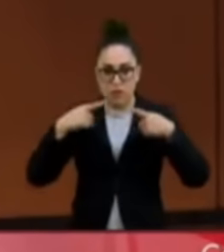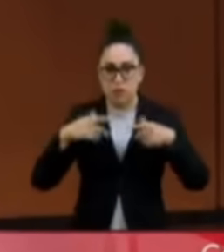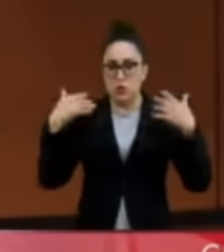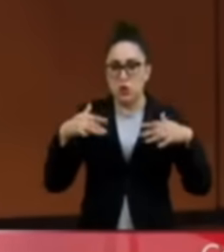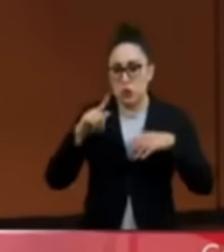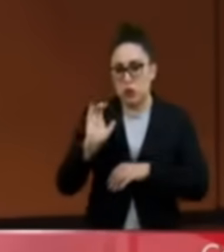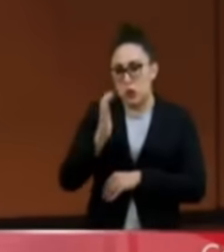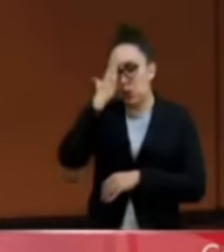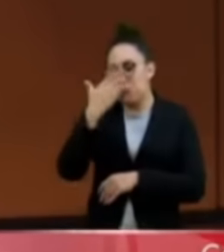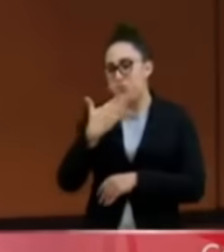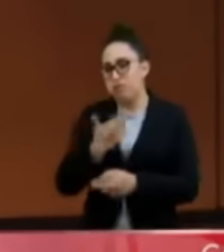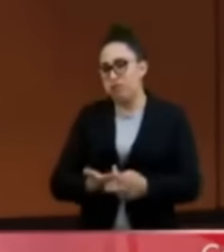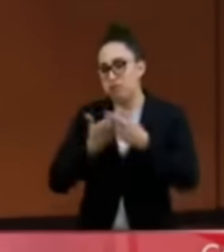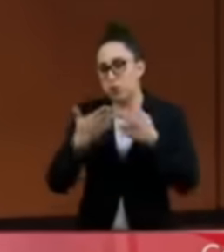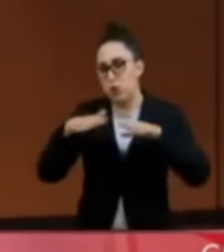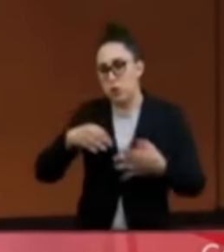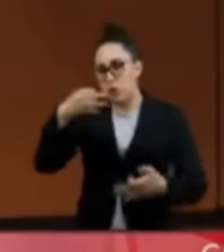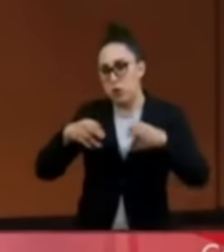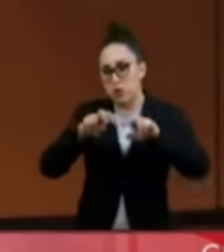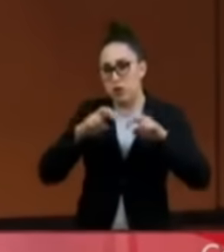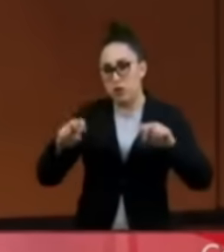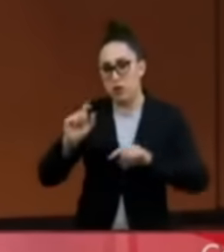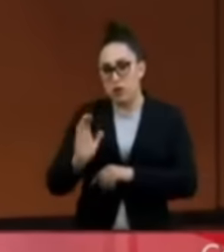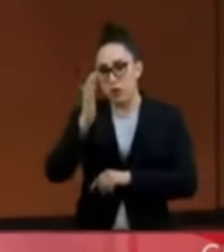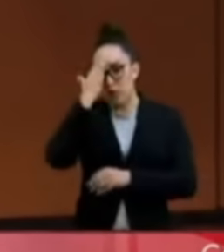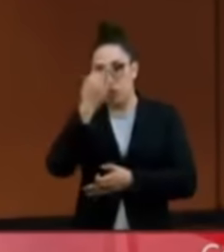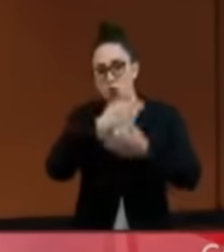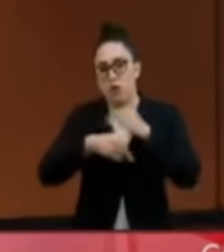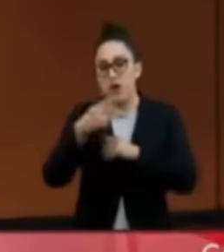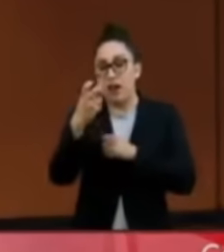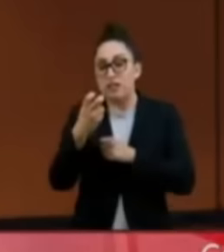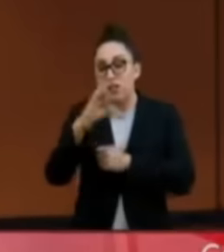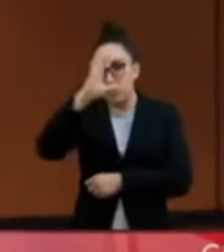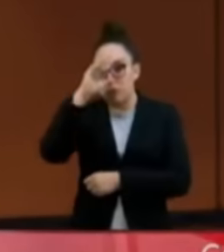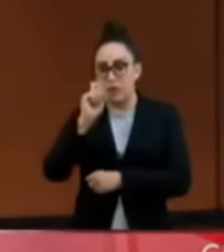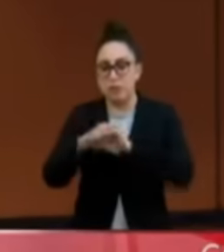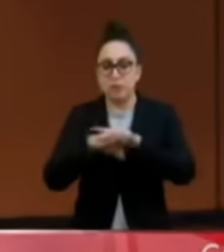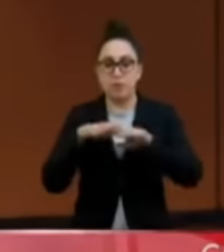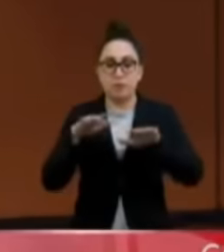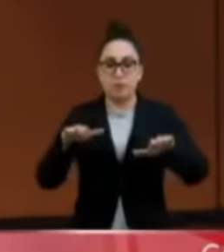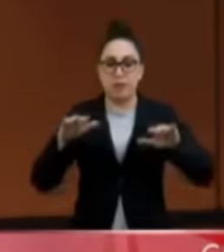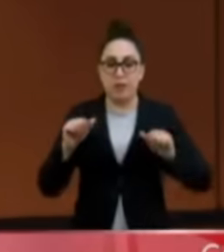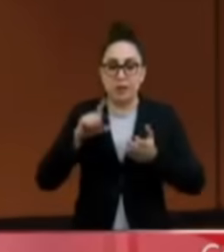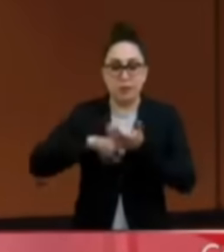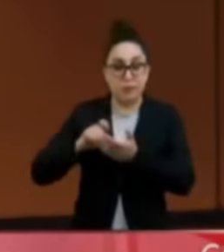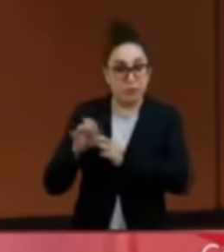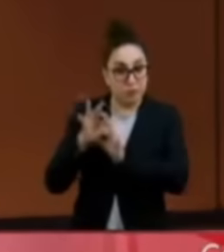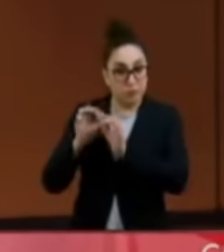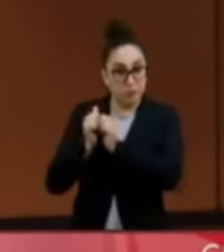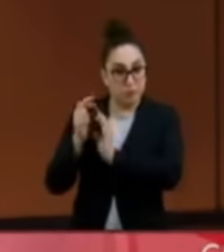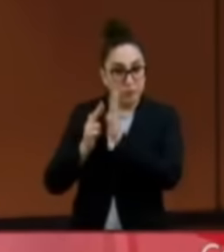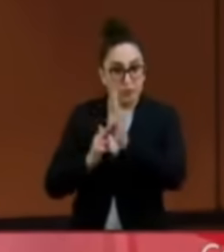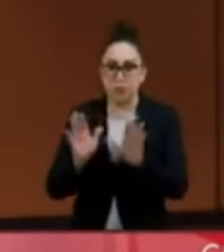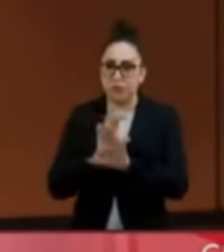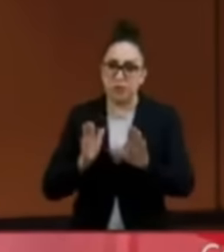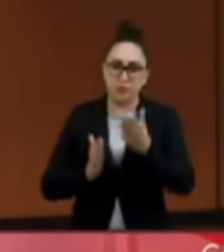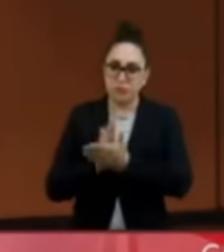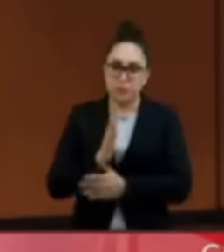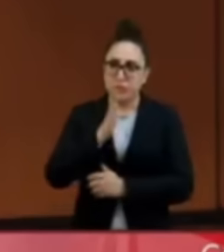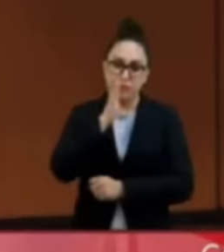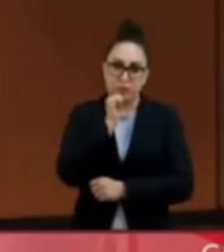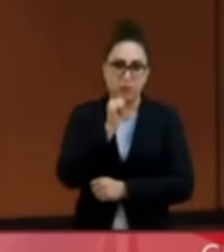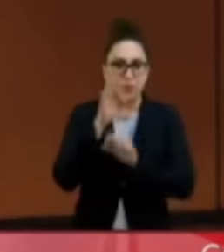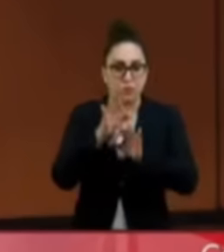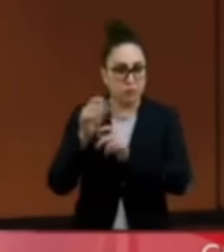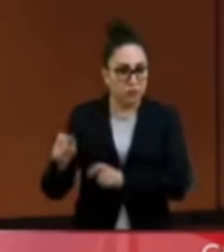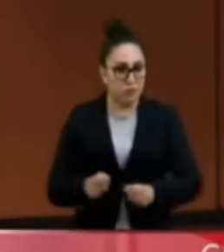y juzgados, tenía claro que la virtud de la imparcialidad no se logra por ningún sistema de normas en sí mismo, sino que es una